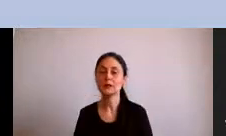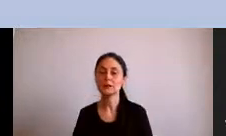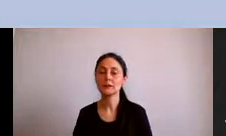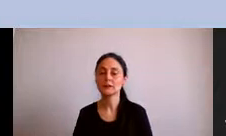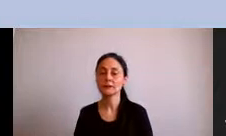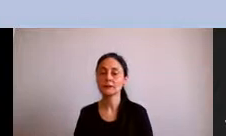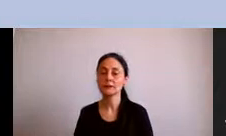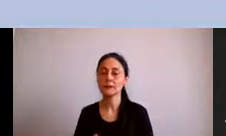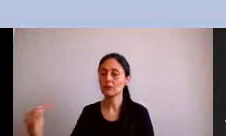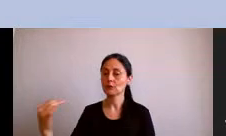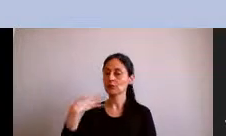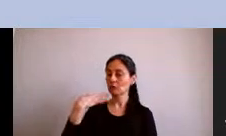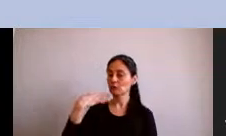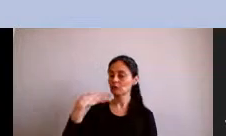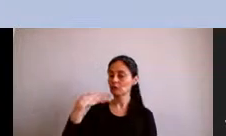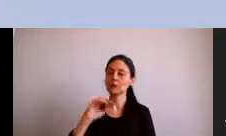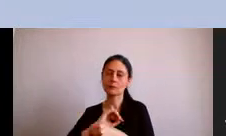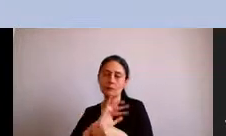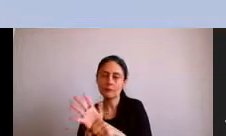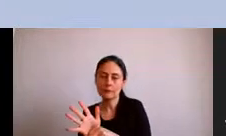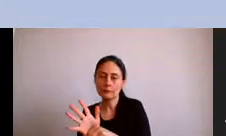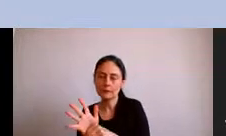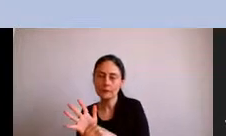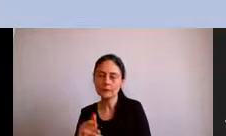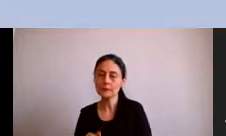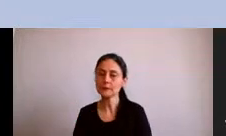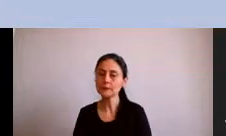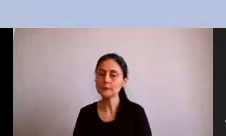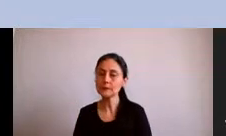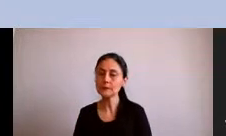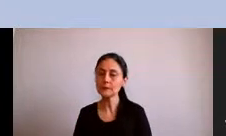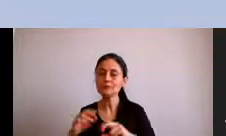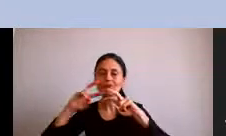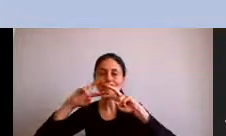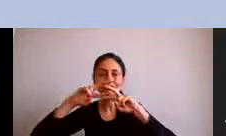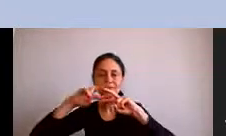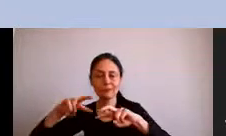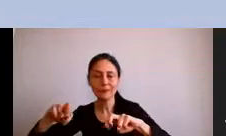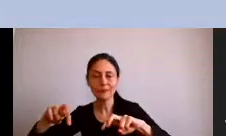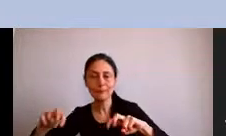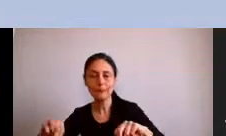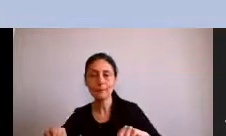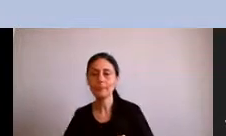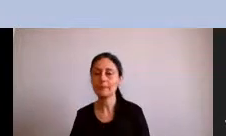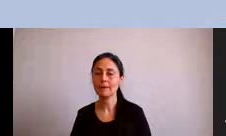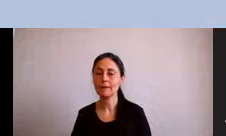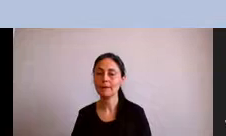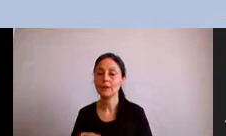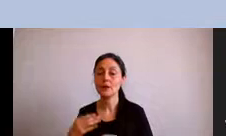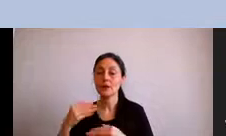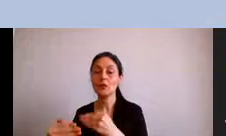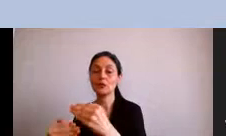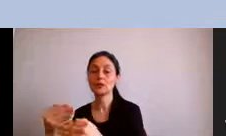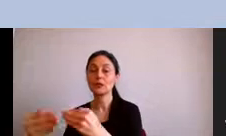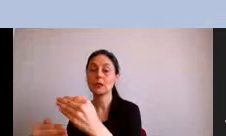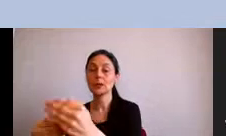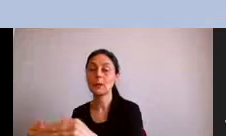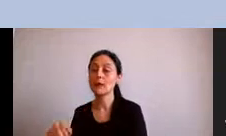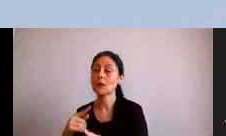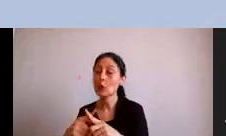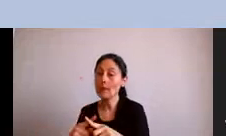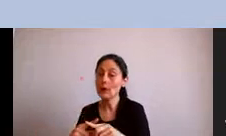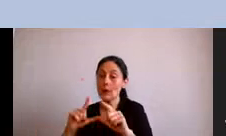sufrió de COVID-19, ¿cierto? Habrá sido diagnosticado también, o se habrá hecho algún seguimiento a través de imágenes, ya